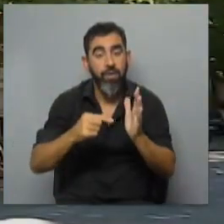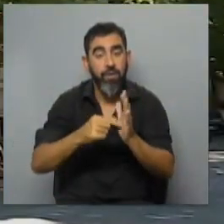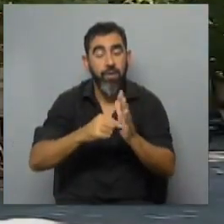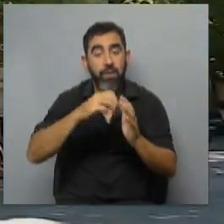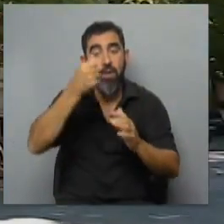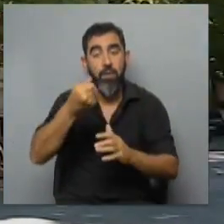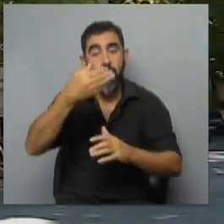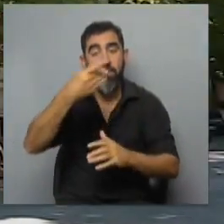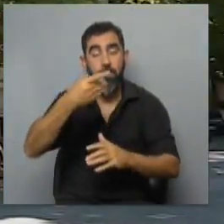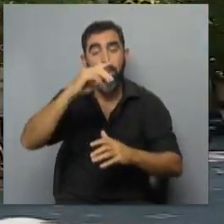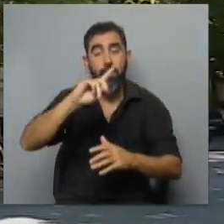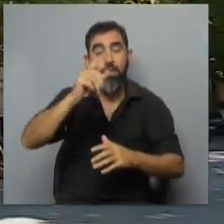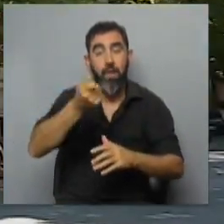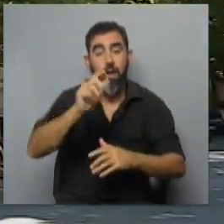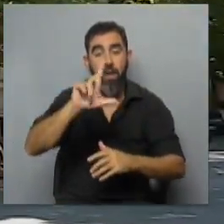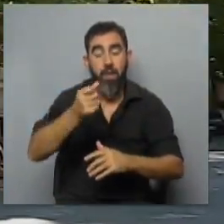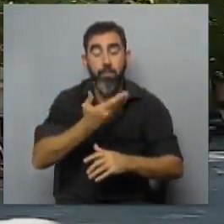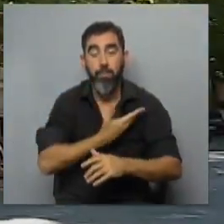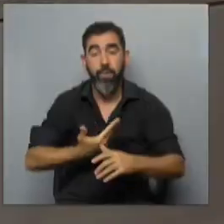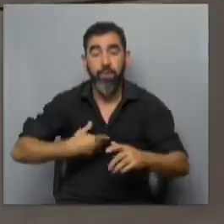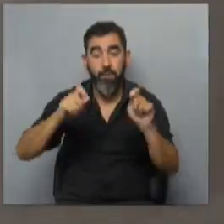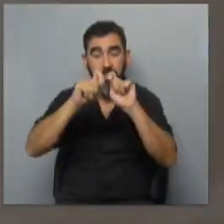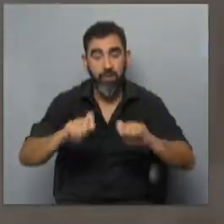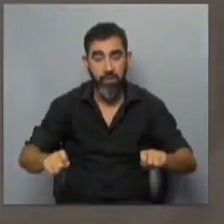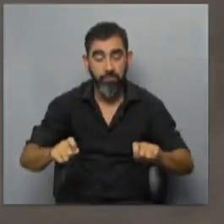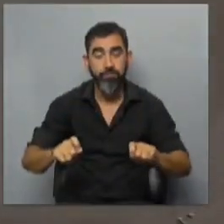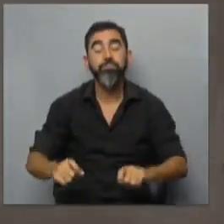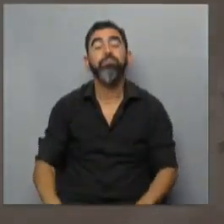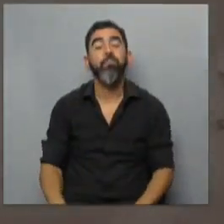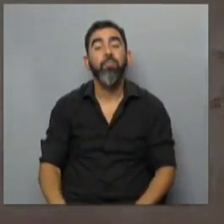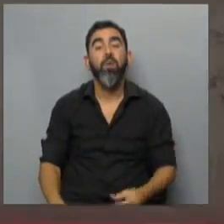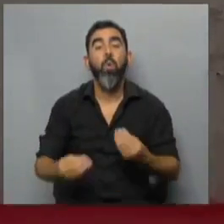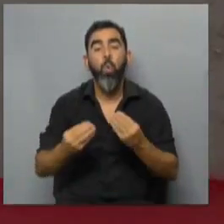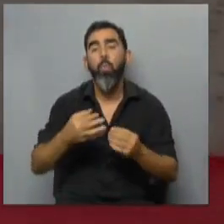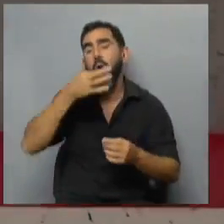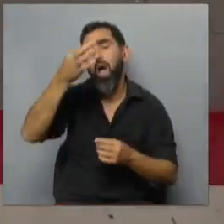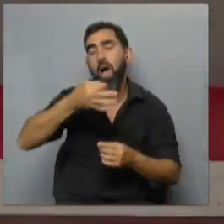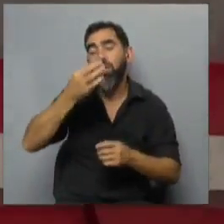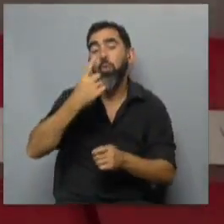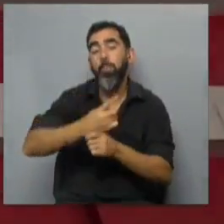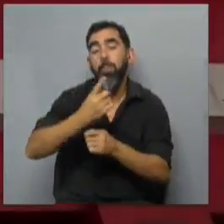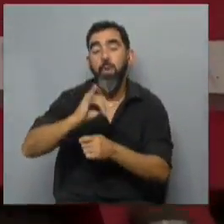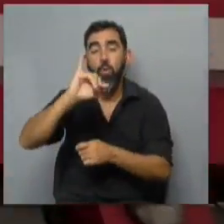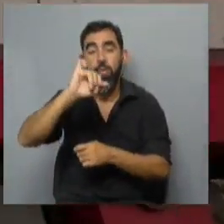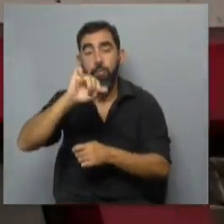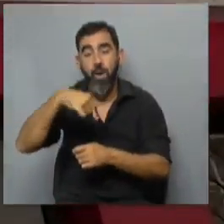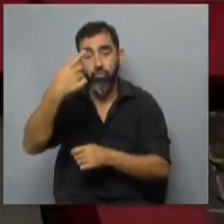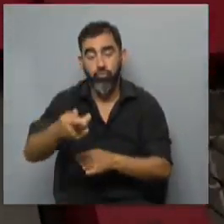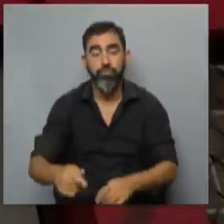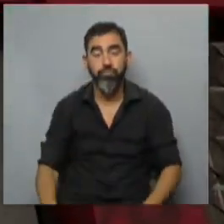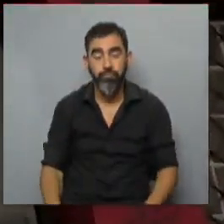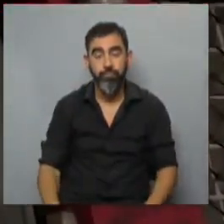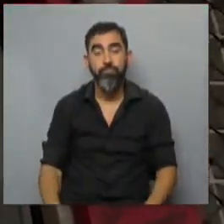abdala a la presidencia de la central obrera y las características que va a tener el acto de el primero de mayo